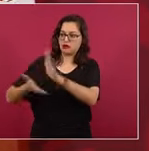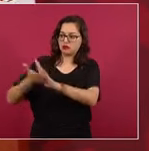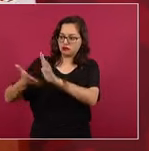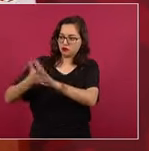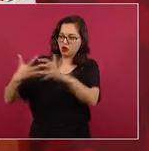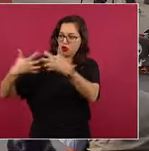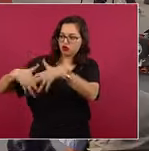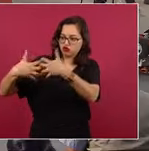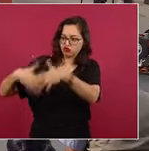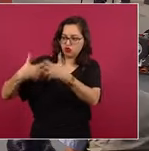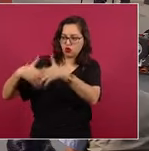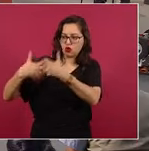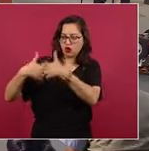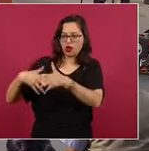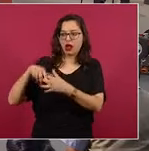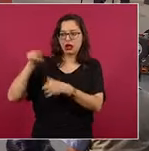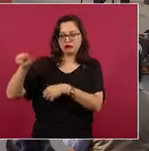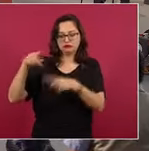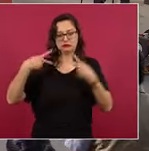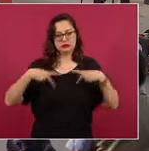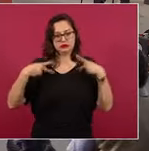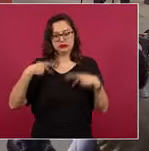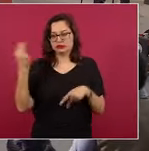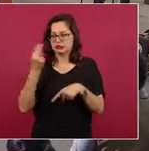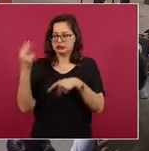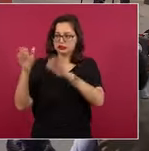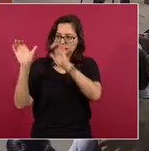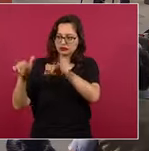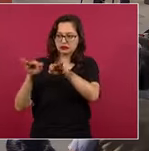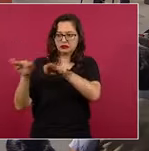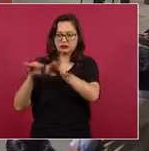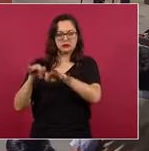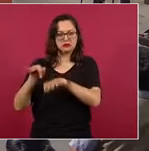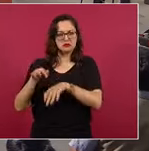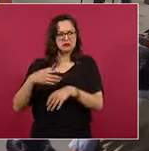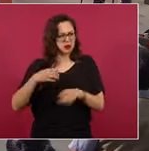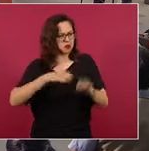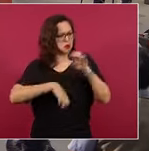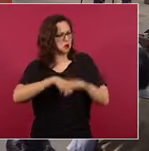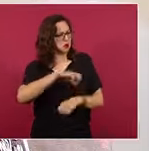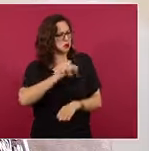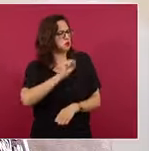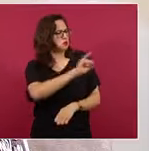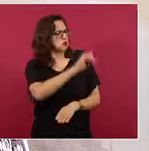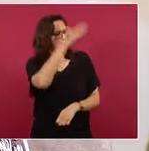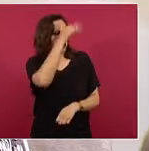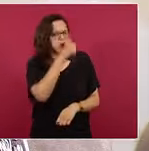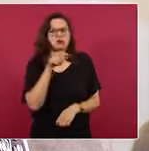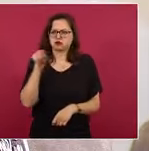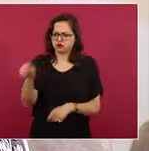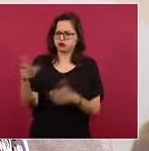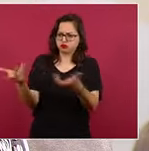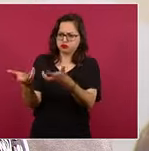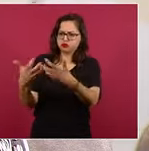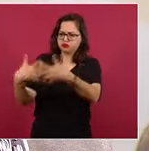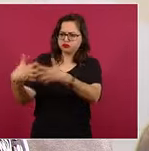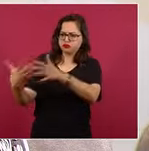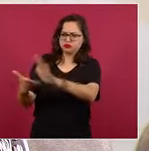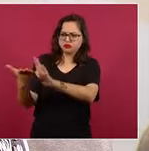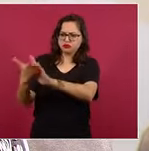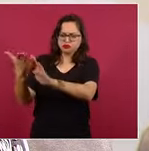en Ciudad Sahagún a los obreros. Y se logró todo eso y se cumplió. Y no